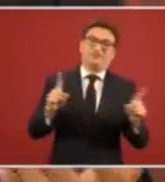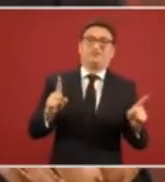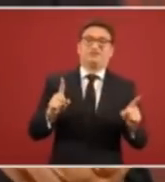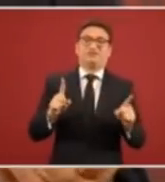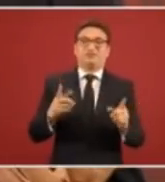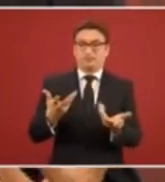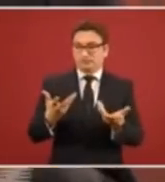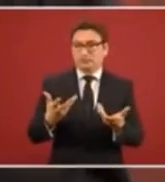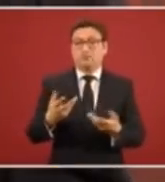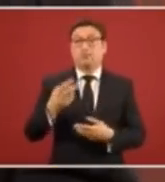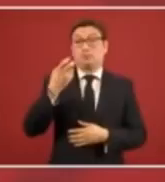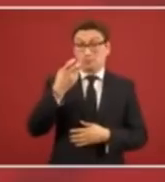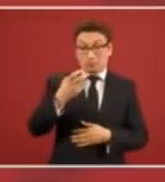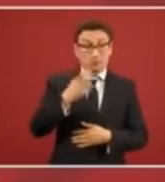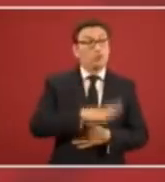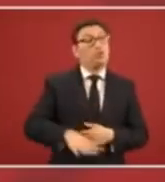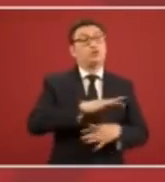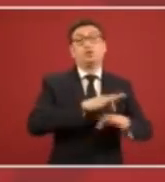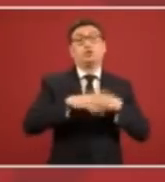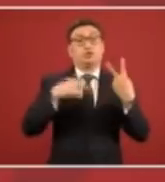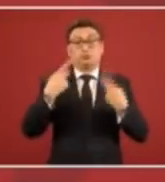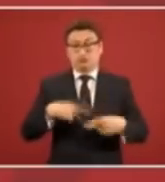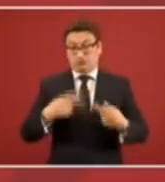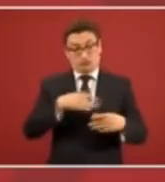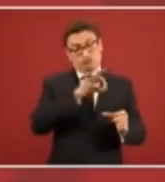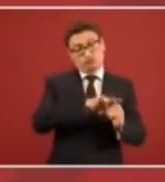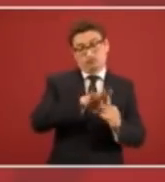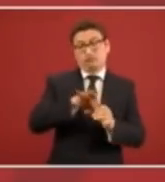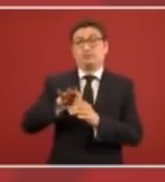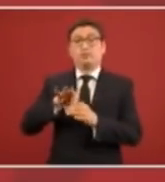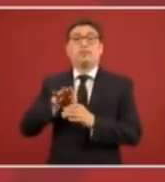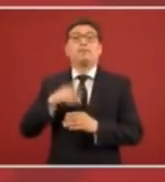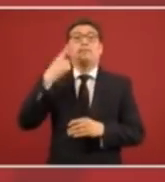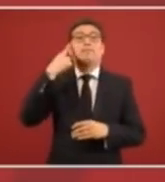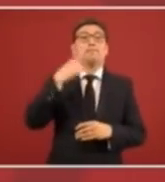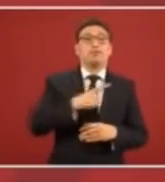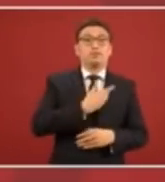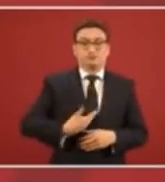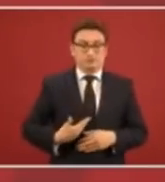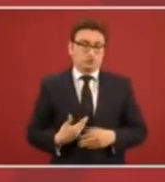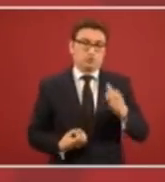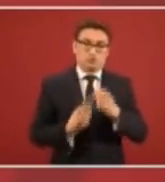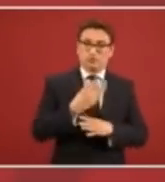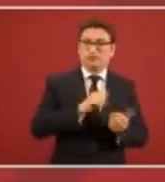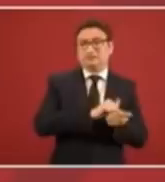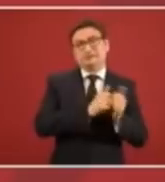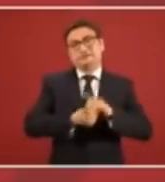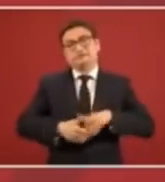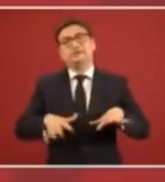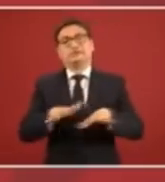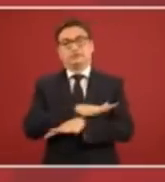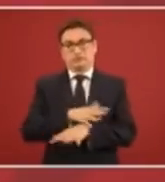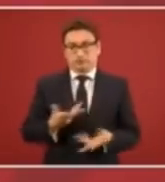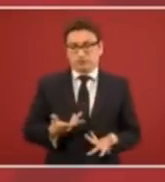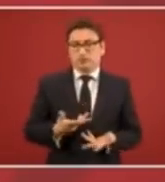Por eso votó por el cambio. Sería una